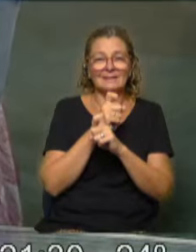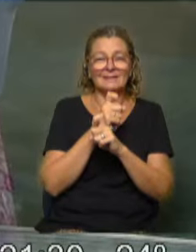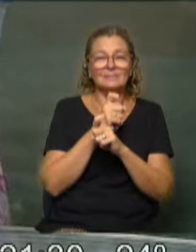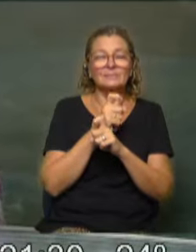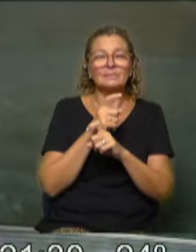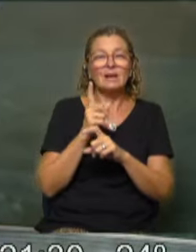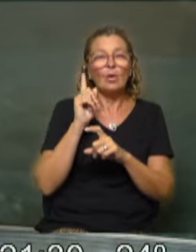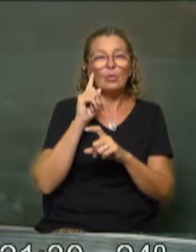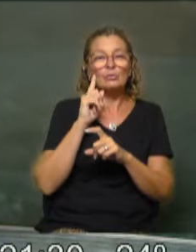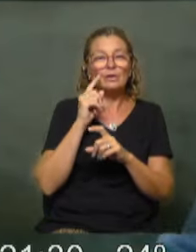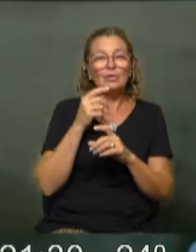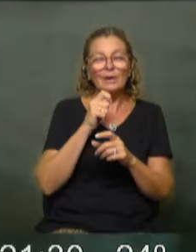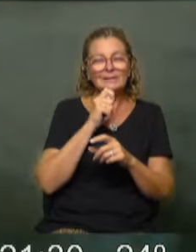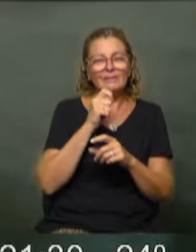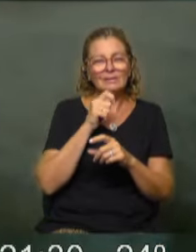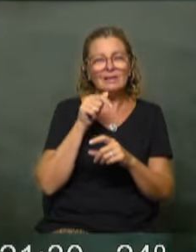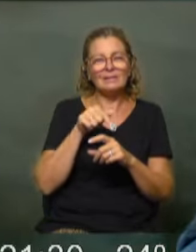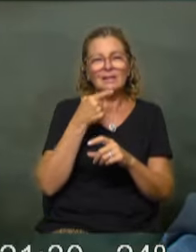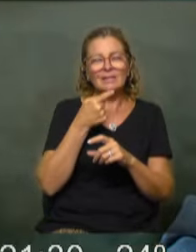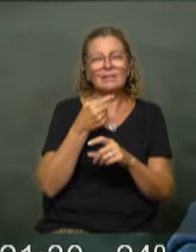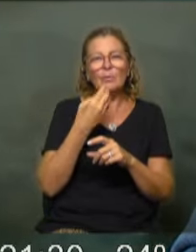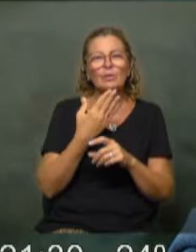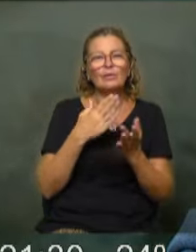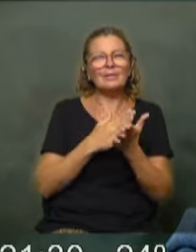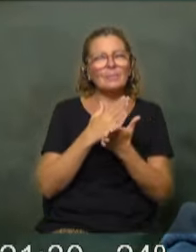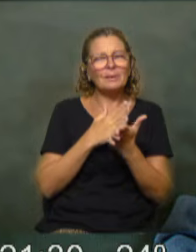entrevistas también de Alicia, que ella decía que, bueno, que siempre